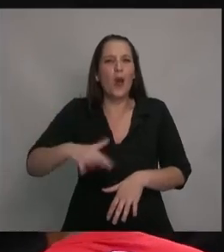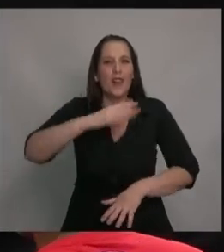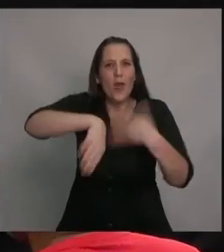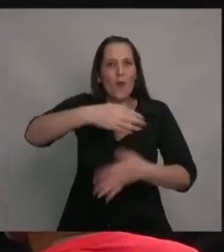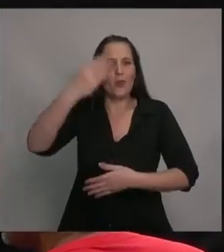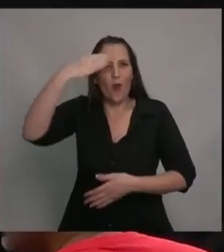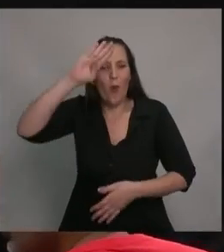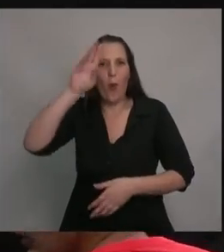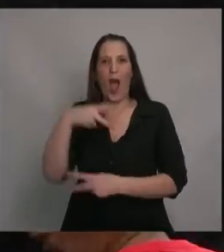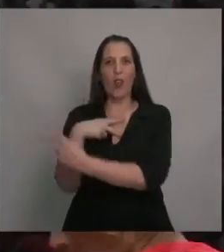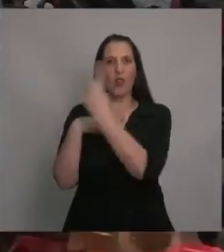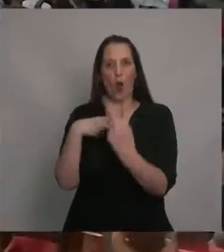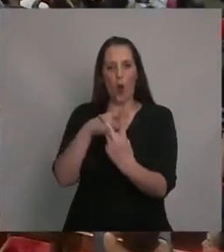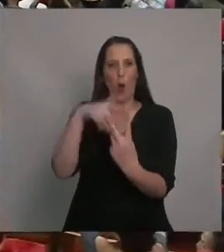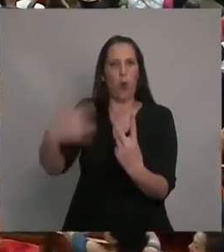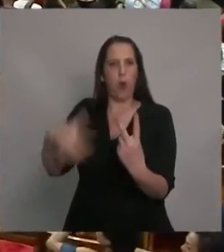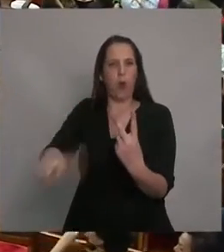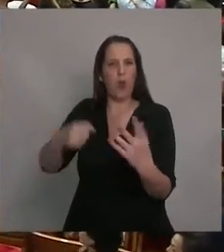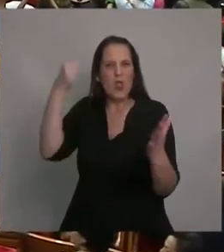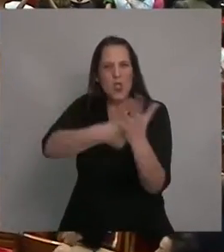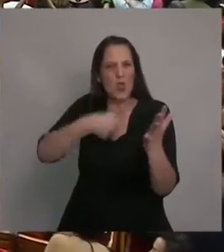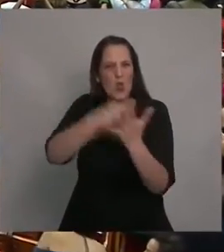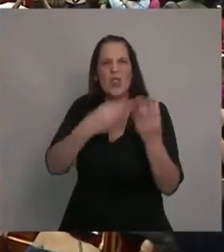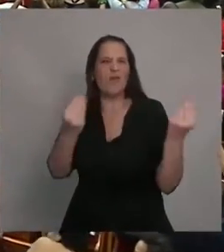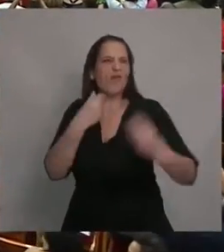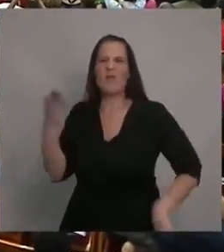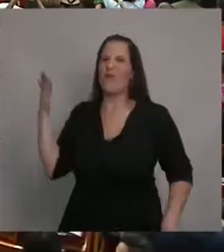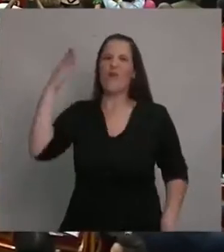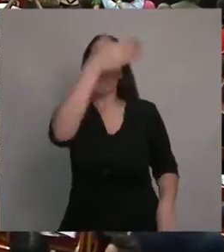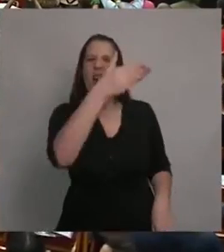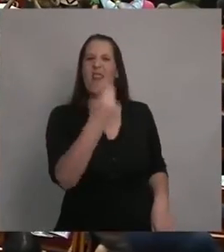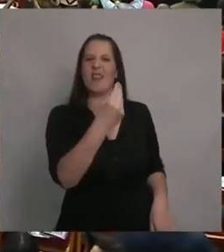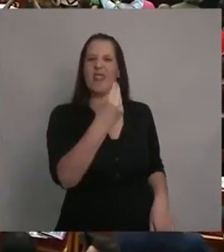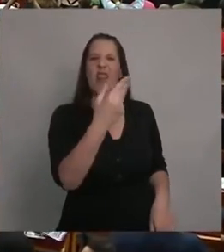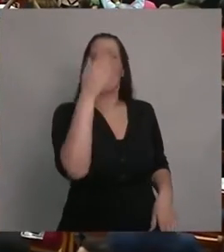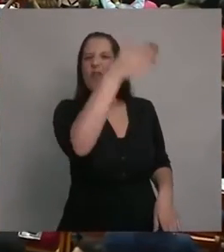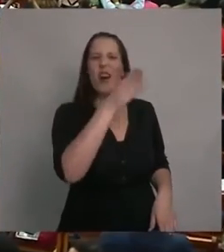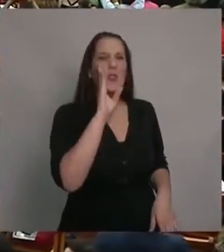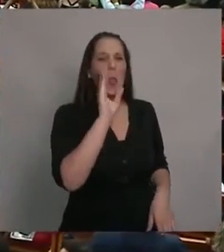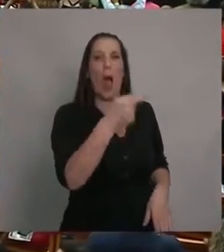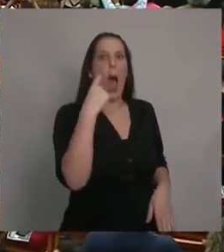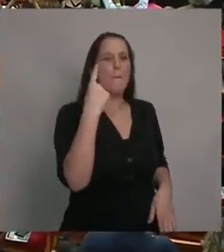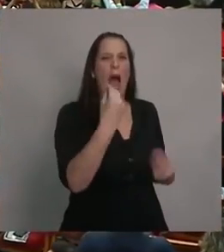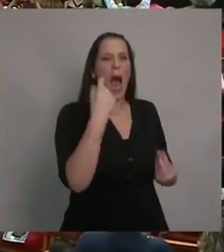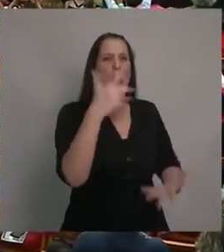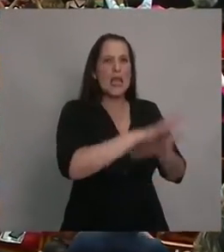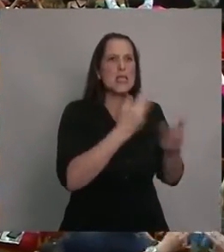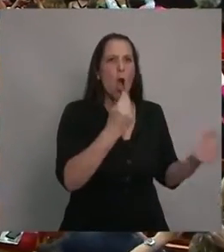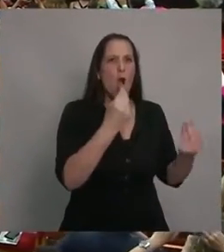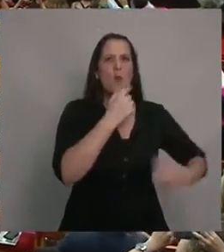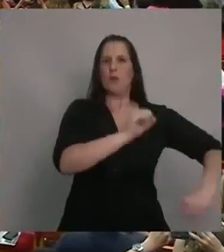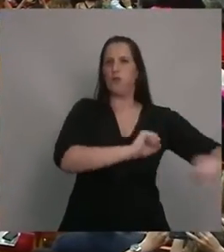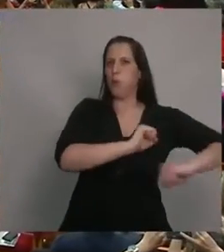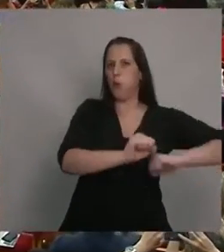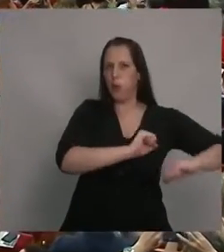Y estos dos grandes luchadores que fueron a desbaratar, como decía Martín Granovsky recién, la red terrorista que organizó Estados